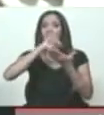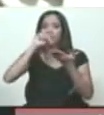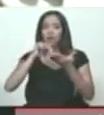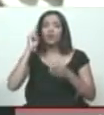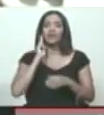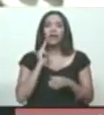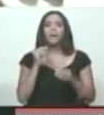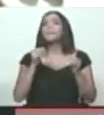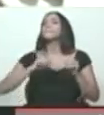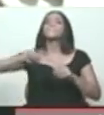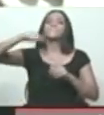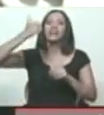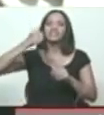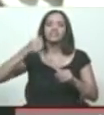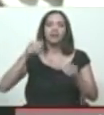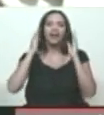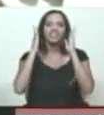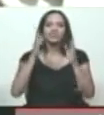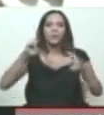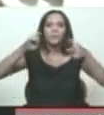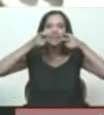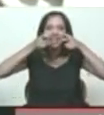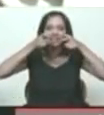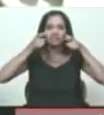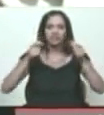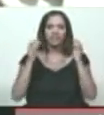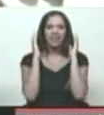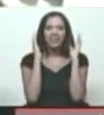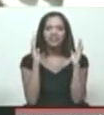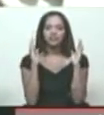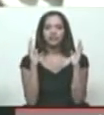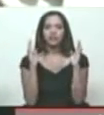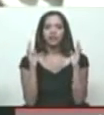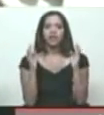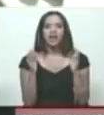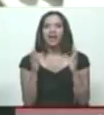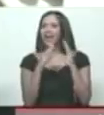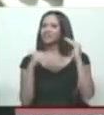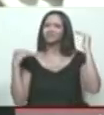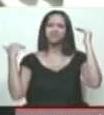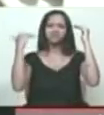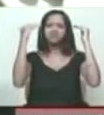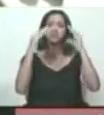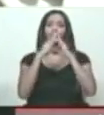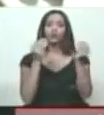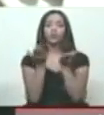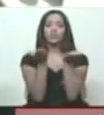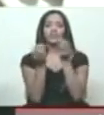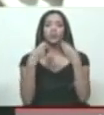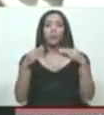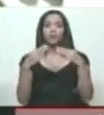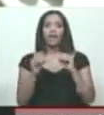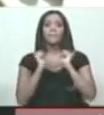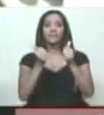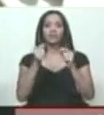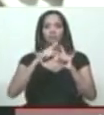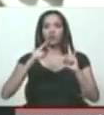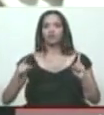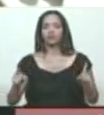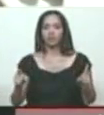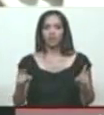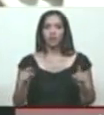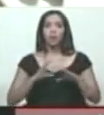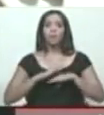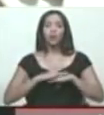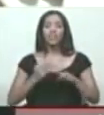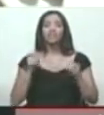Máxima atención, vigilancia y alerta a todo nivel de todos los servicios públicos, empezando por la electricidad. Porque esto